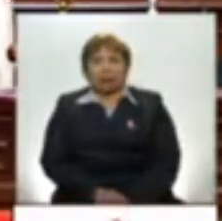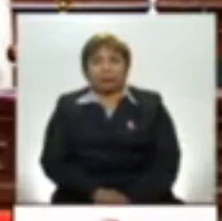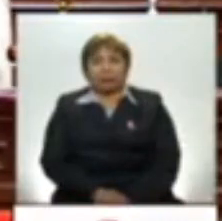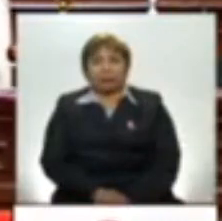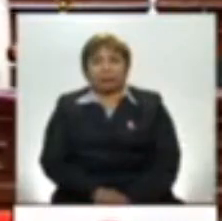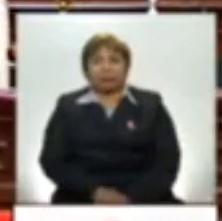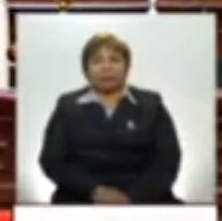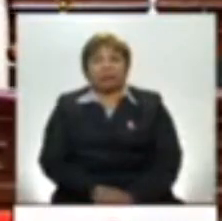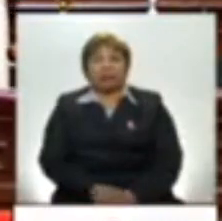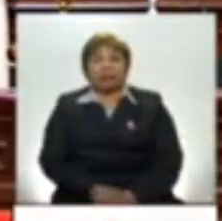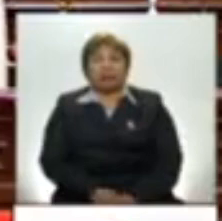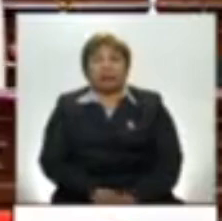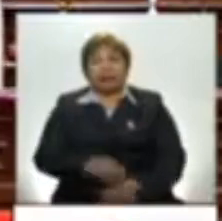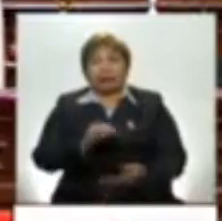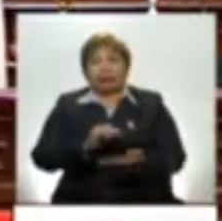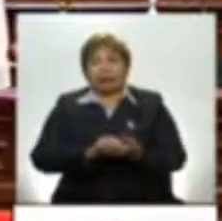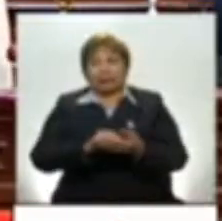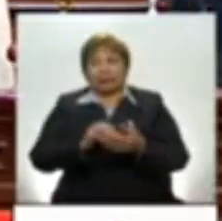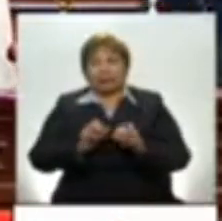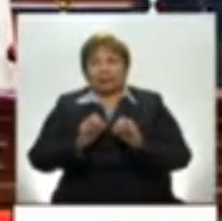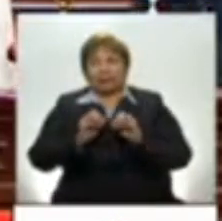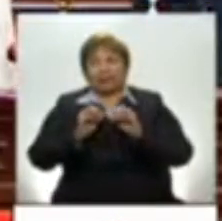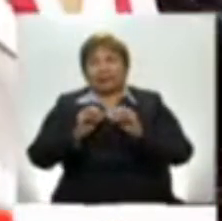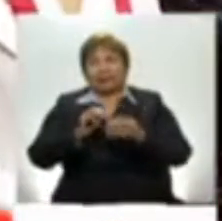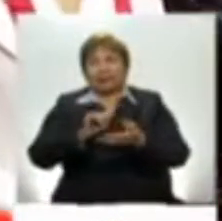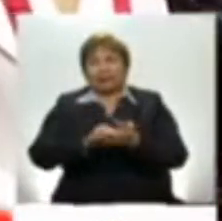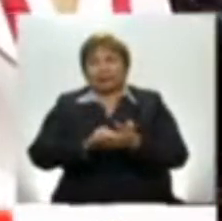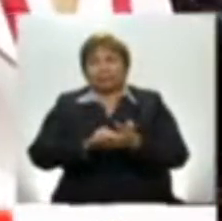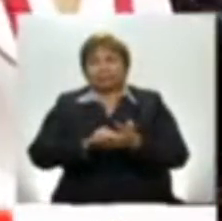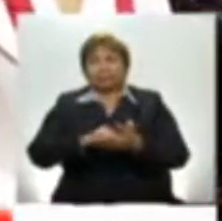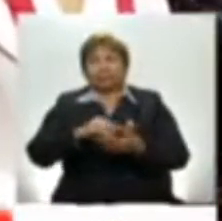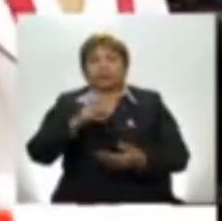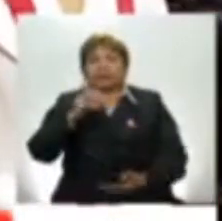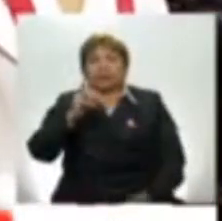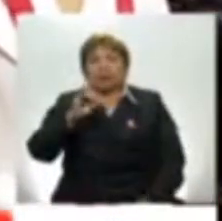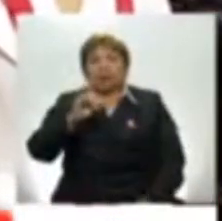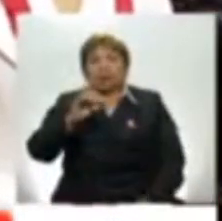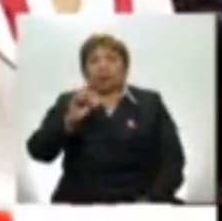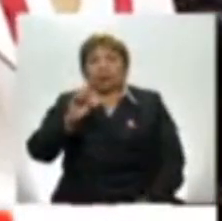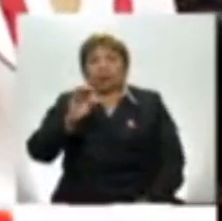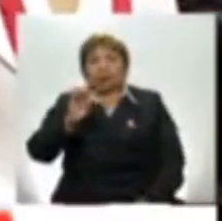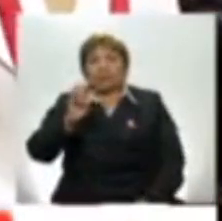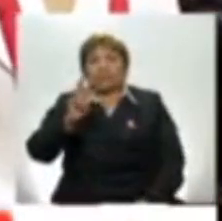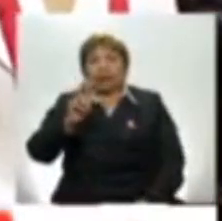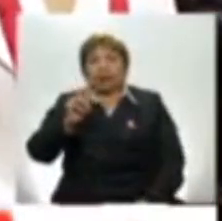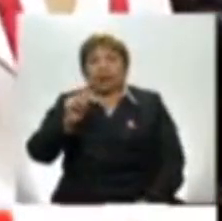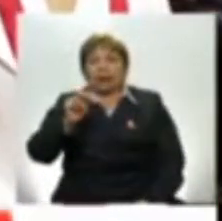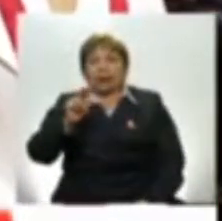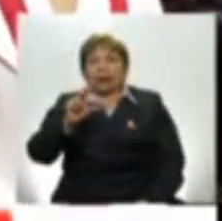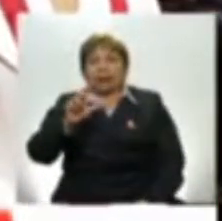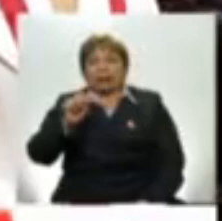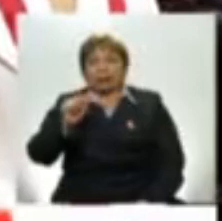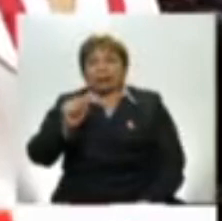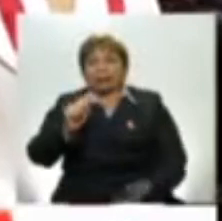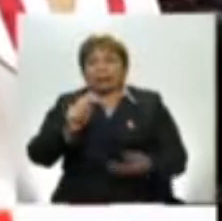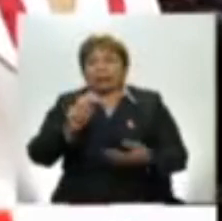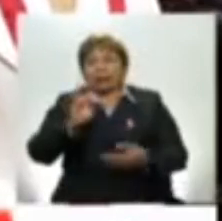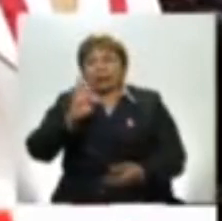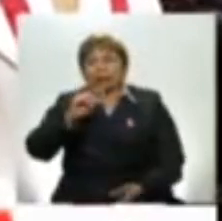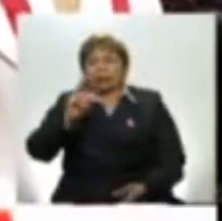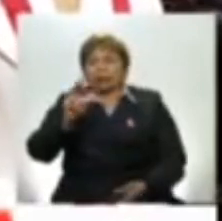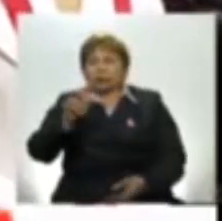Jurado Nacional de Elecciones, credencial otorgada a Yaek Darwin Espinosa Vargas, DNI